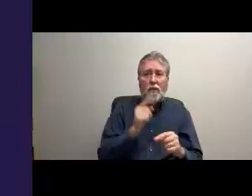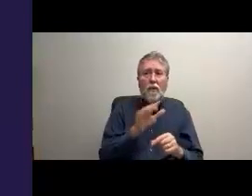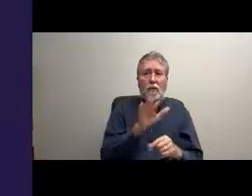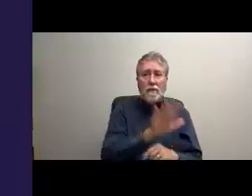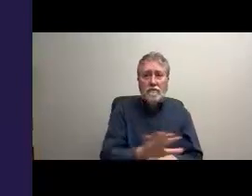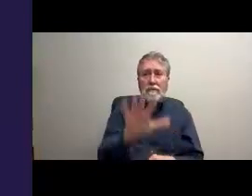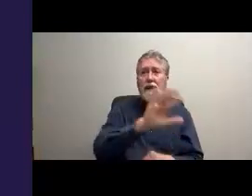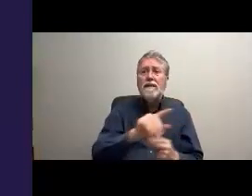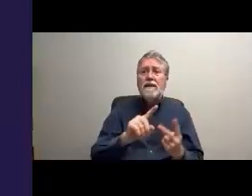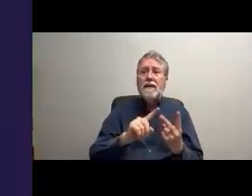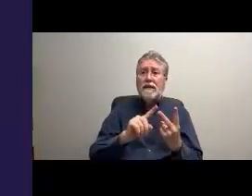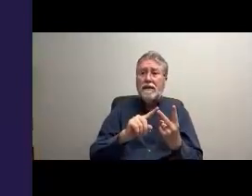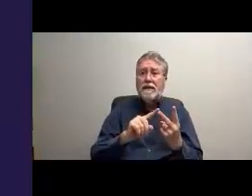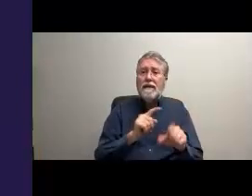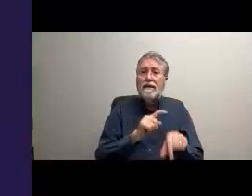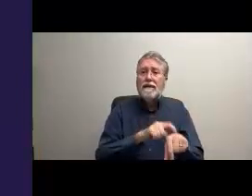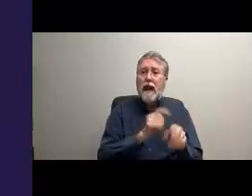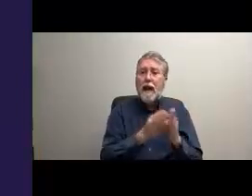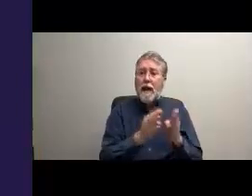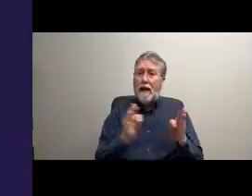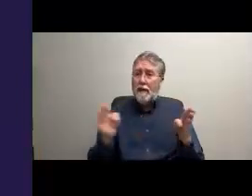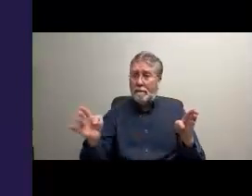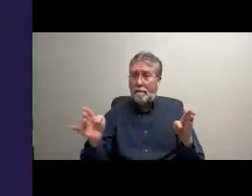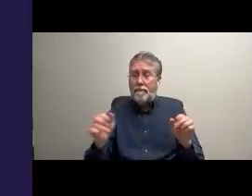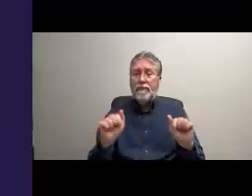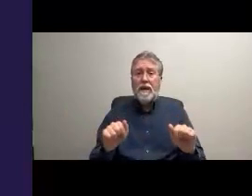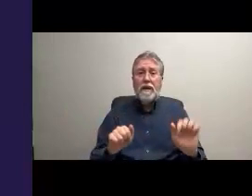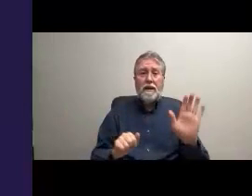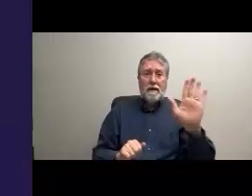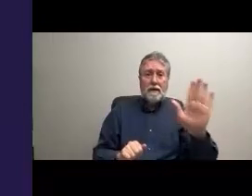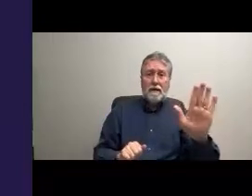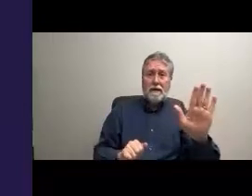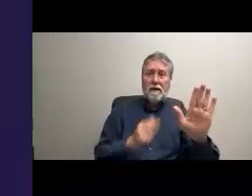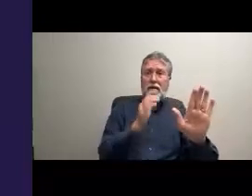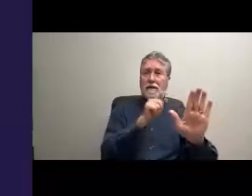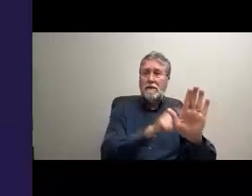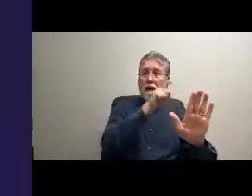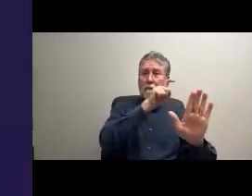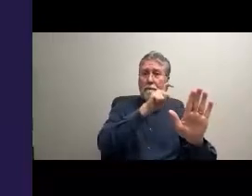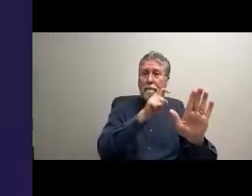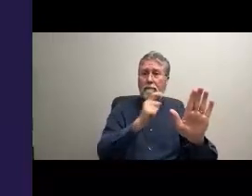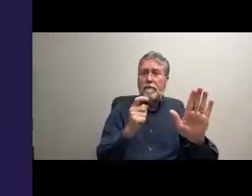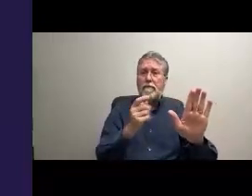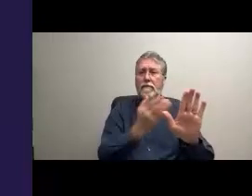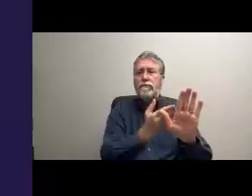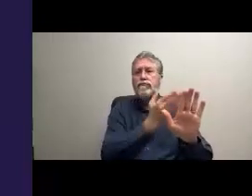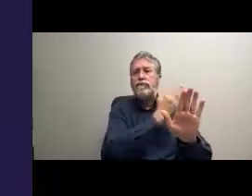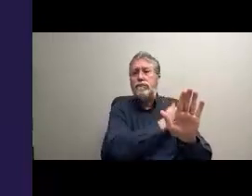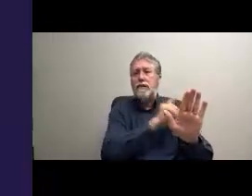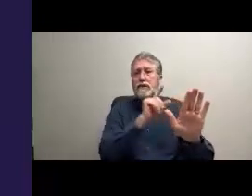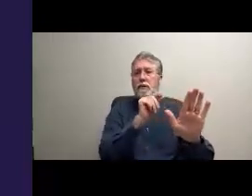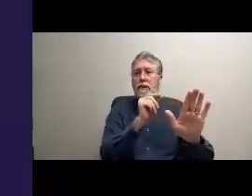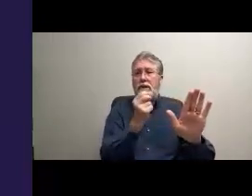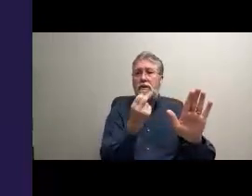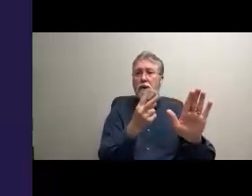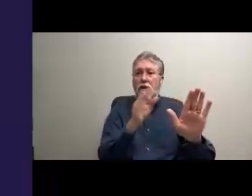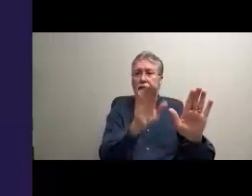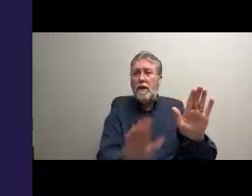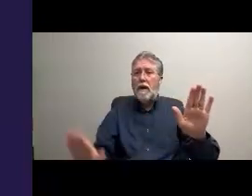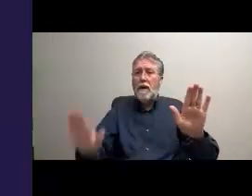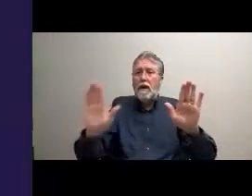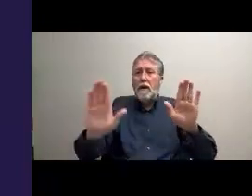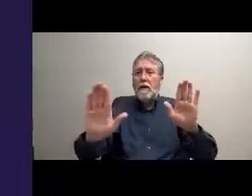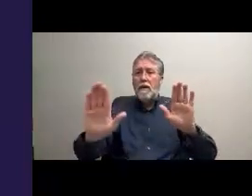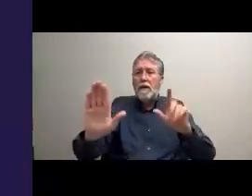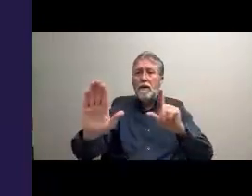comparar diferentes eventos en el tiempo. Eventos que sucedieron allá por 2012 y eventos que sucedieron en 2023 o más